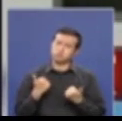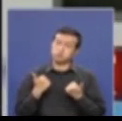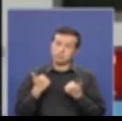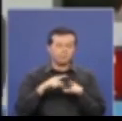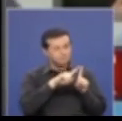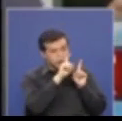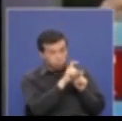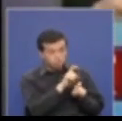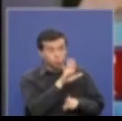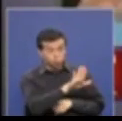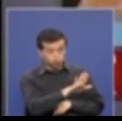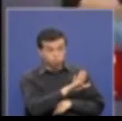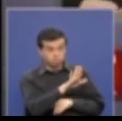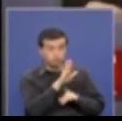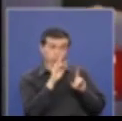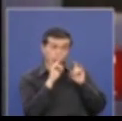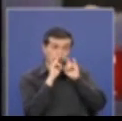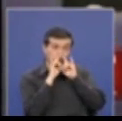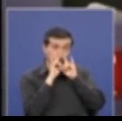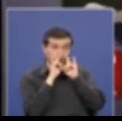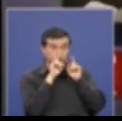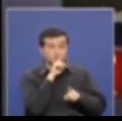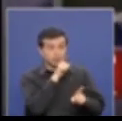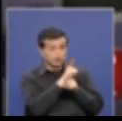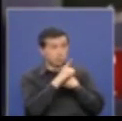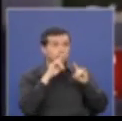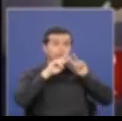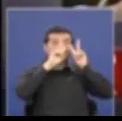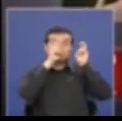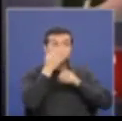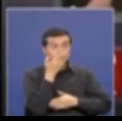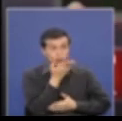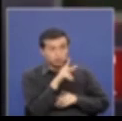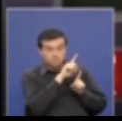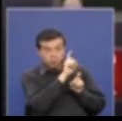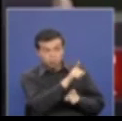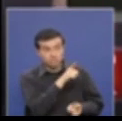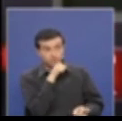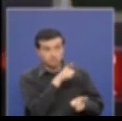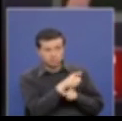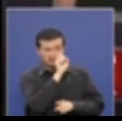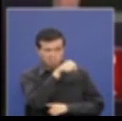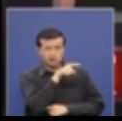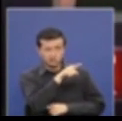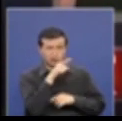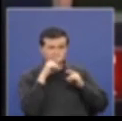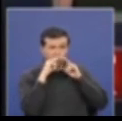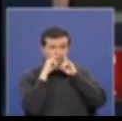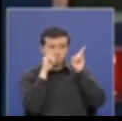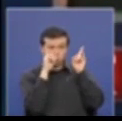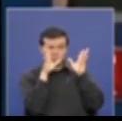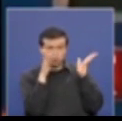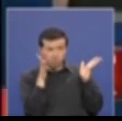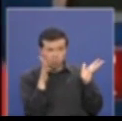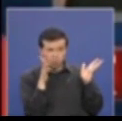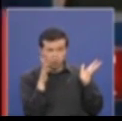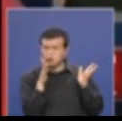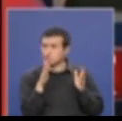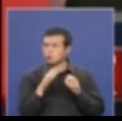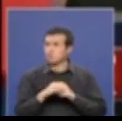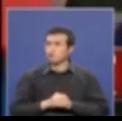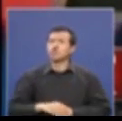La pregunta mía apuntaba para ver si podemos hablar objetivamente sobre el caso, y me parece que sí, ¿no? Usted no está dentro de ese 2%, ¿sí o